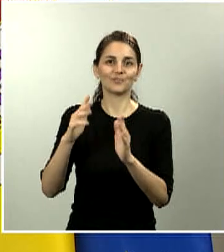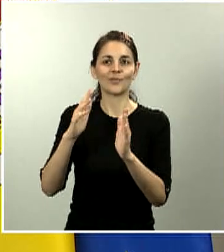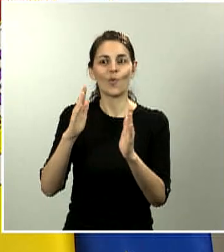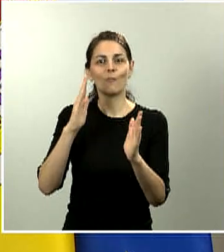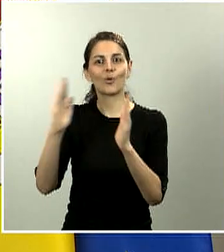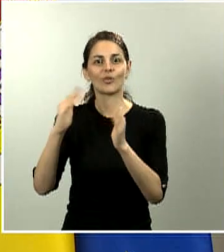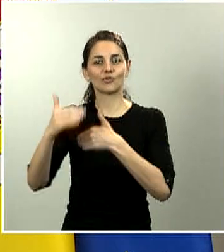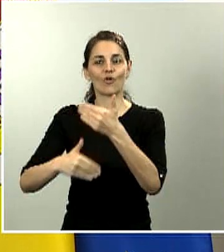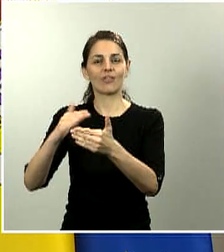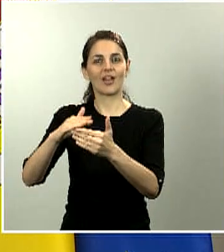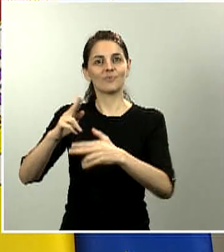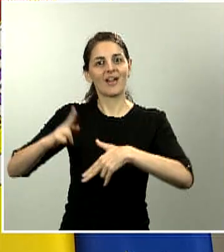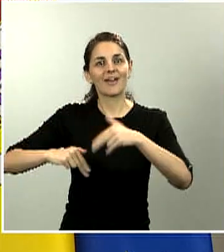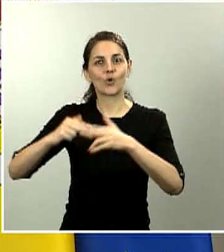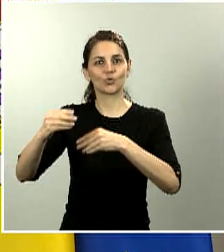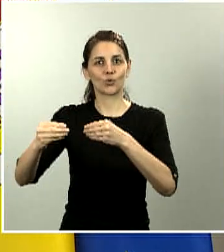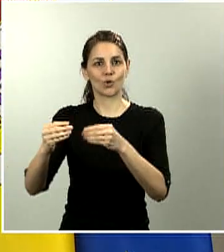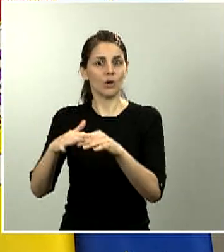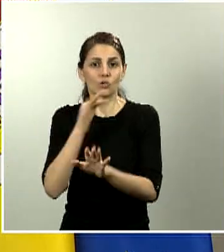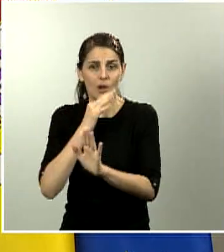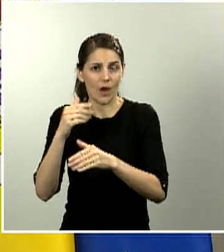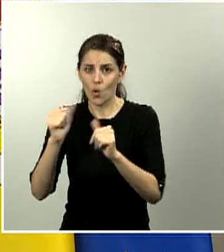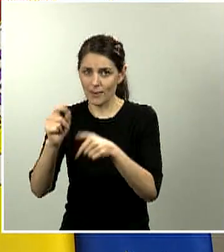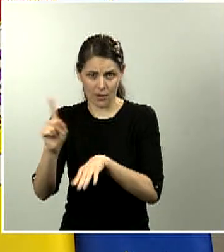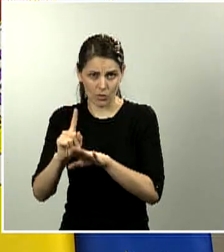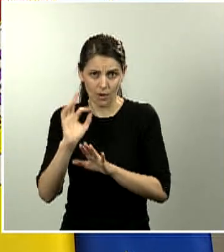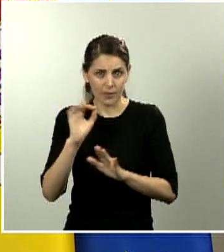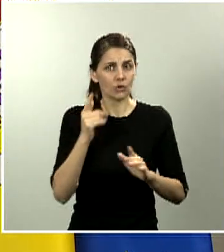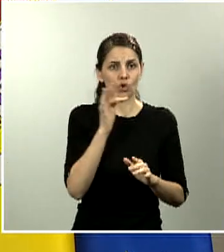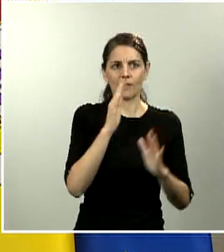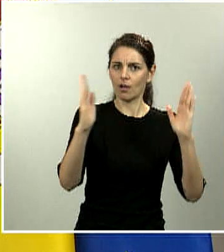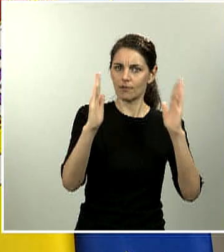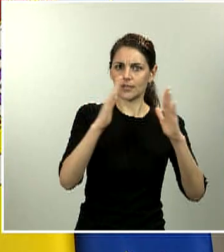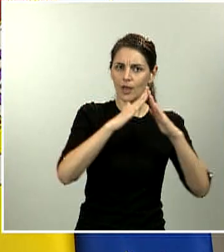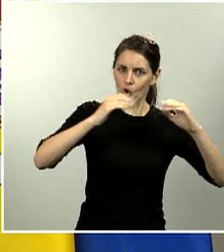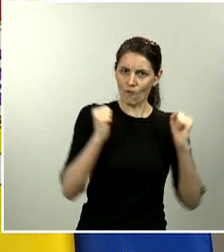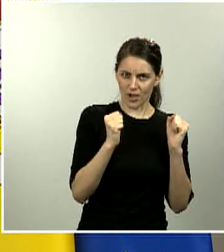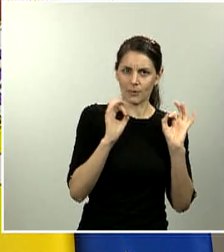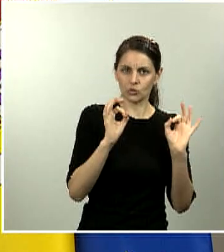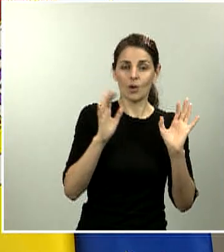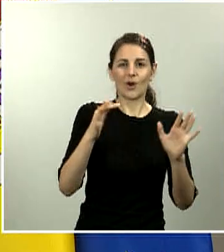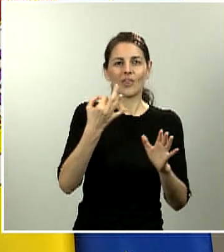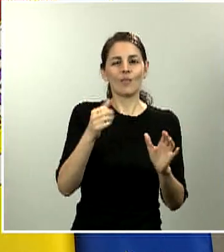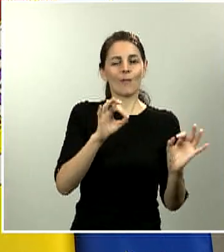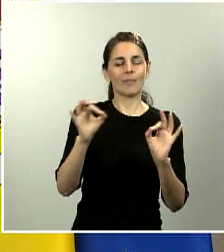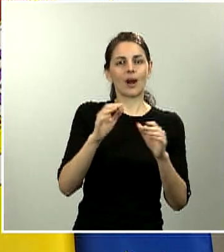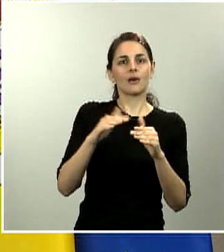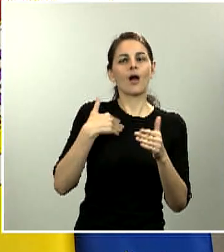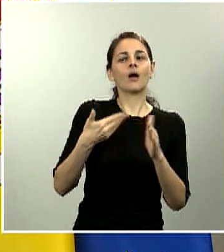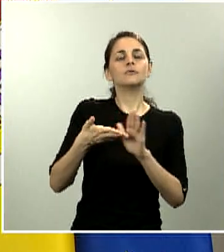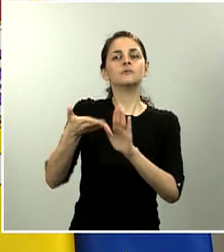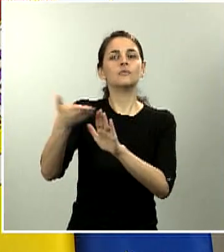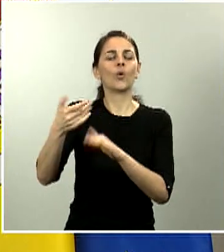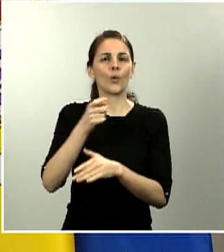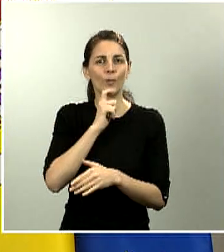proceso que todavía no ha empezado porque seguimos en fase de confinamiento, pero que sí que tenemos que estar preparando, y en esta fase